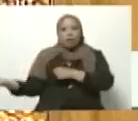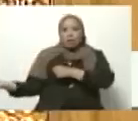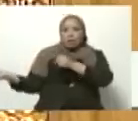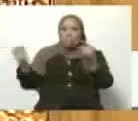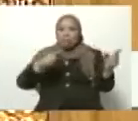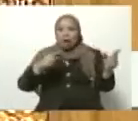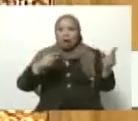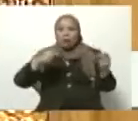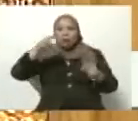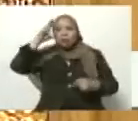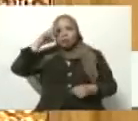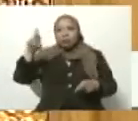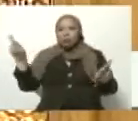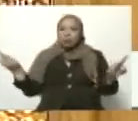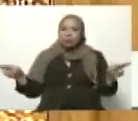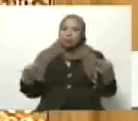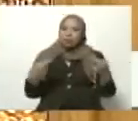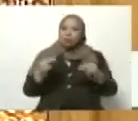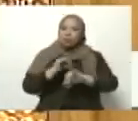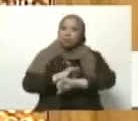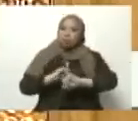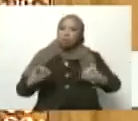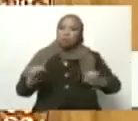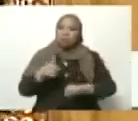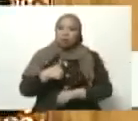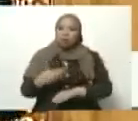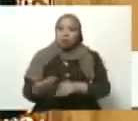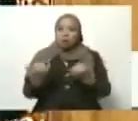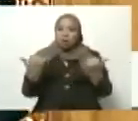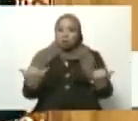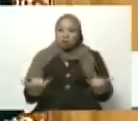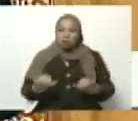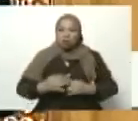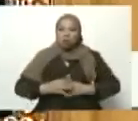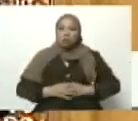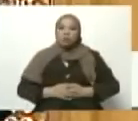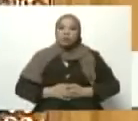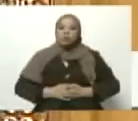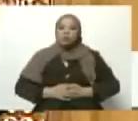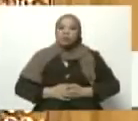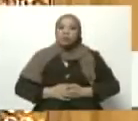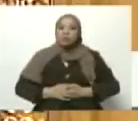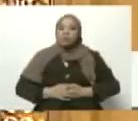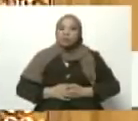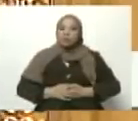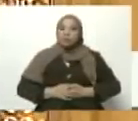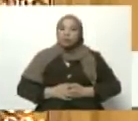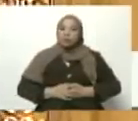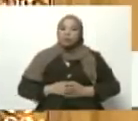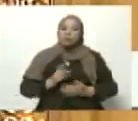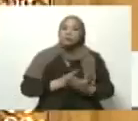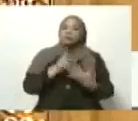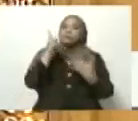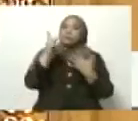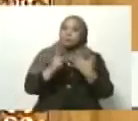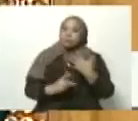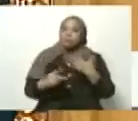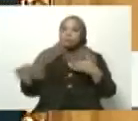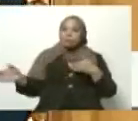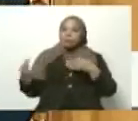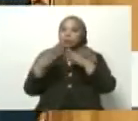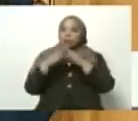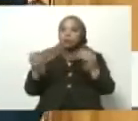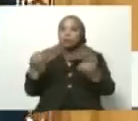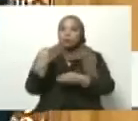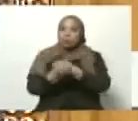Yo voy a hacer un resumen para concluir. Fíjense todas las cosas que nos han hecho, unas planeadas a punto de hacerse, otras ejecutadas. Voy a hacer